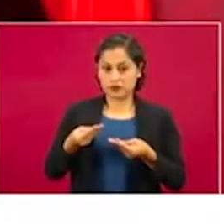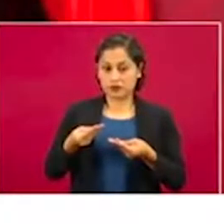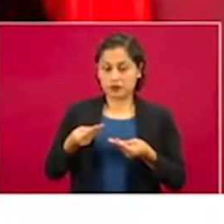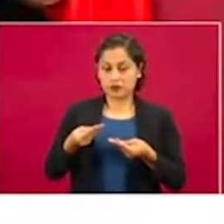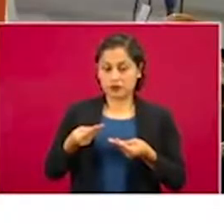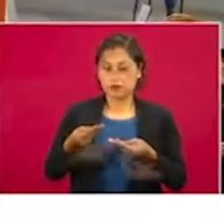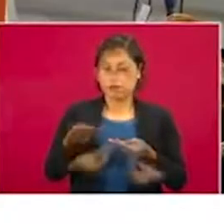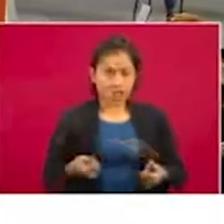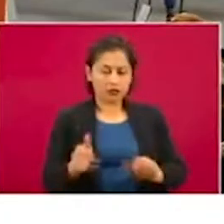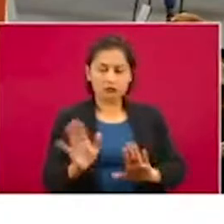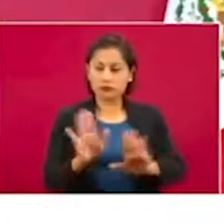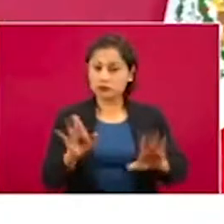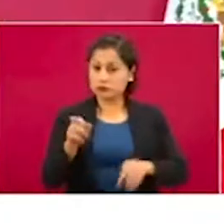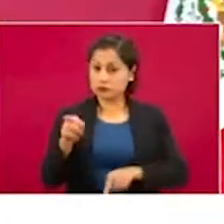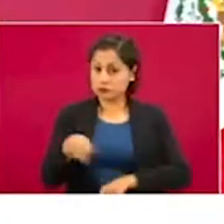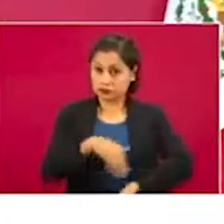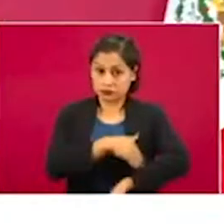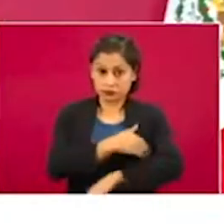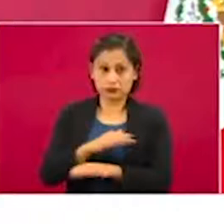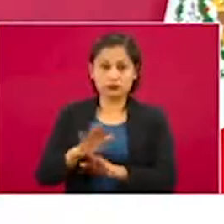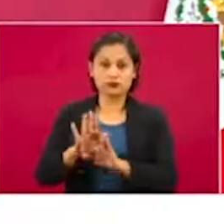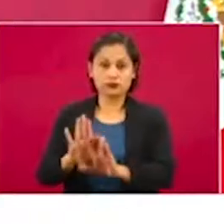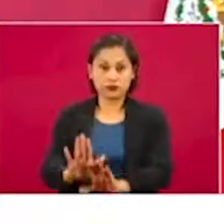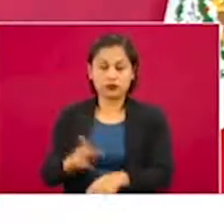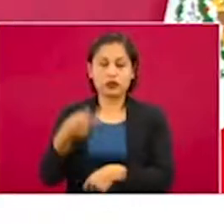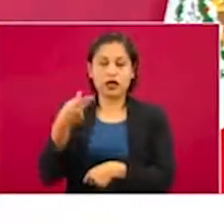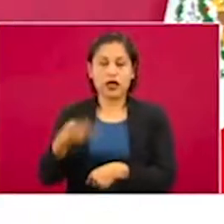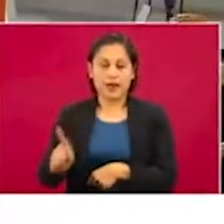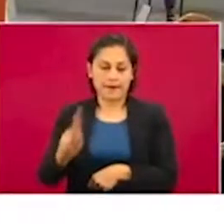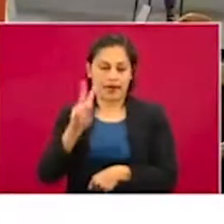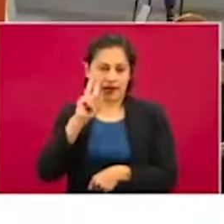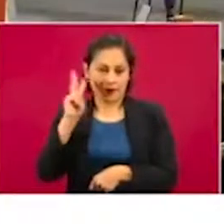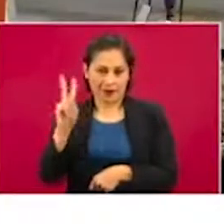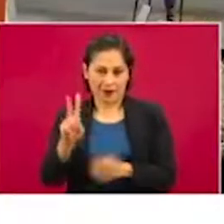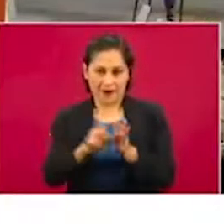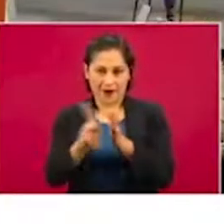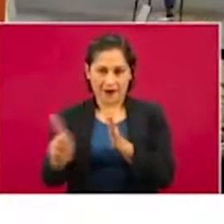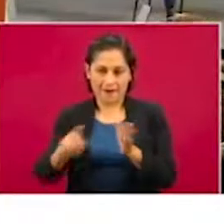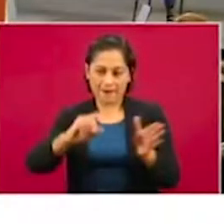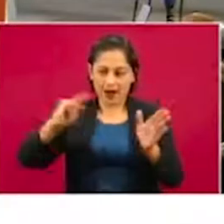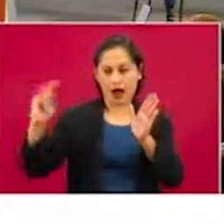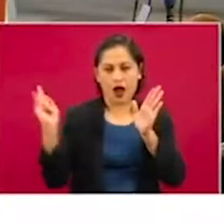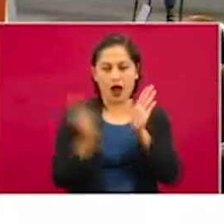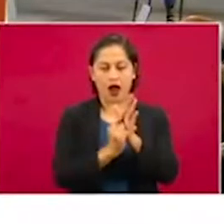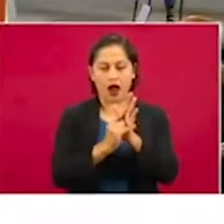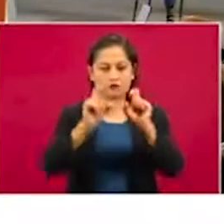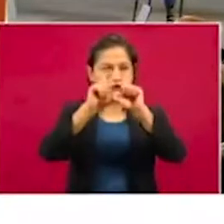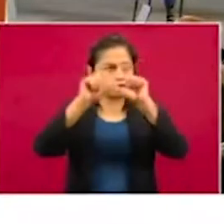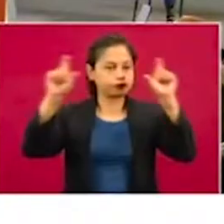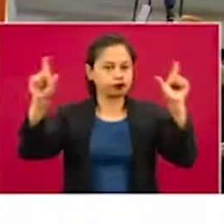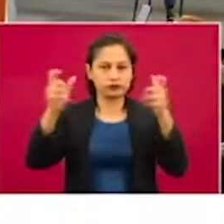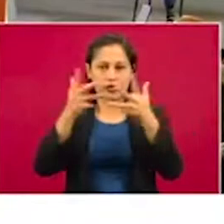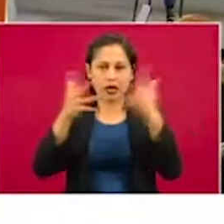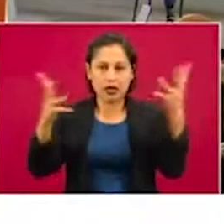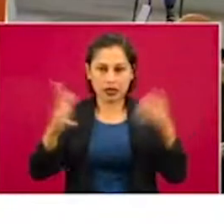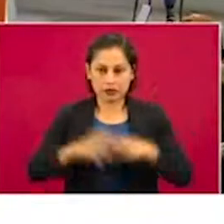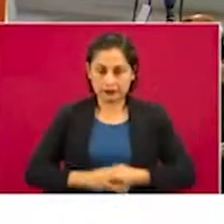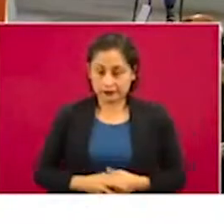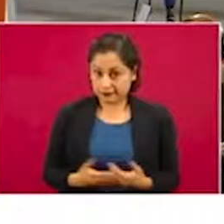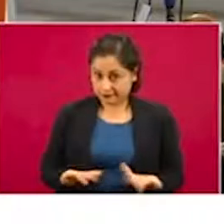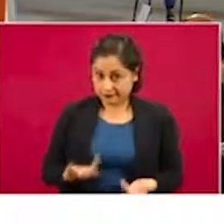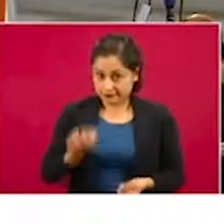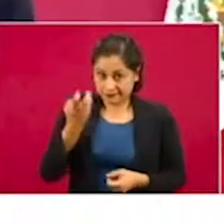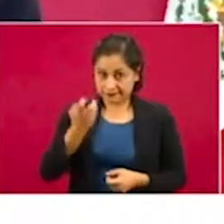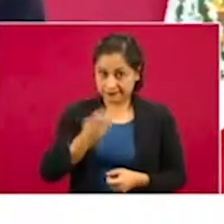alejandro aquí desde la gran nota de el ron si